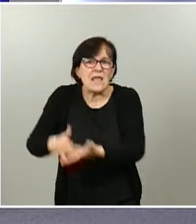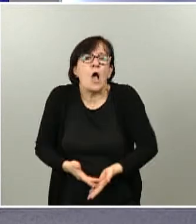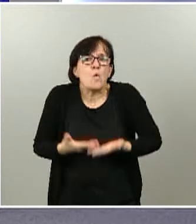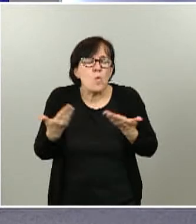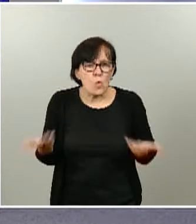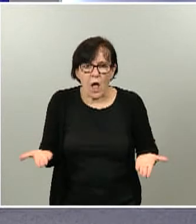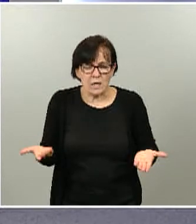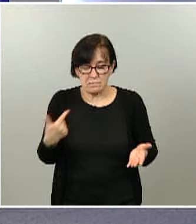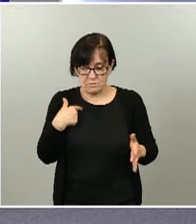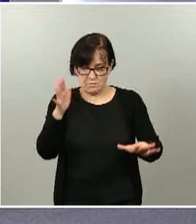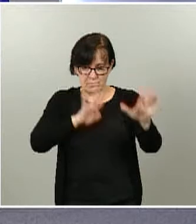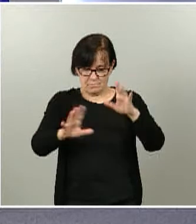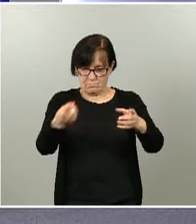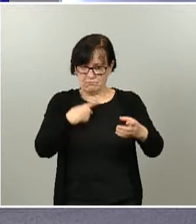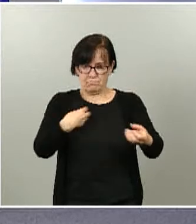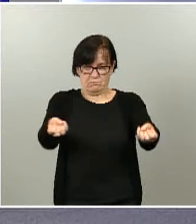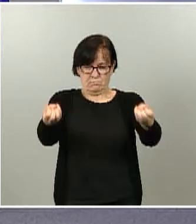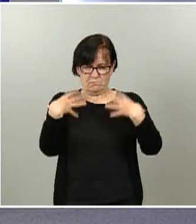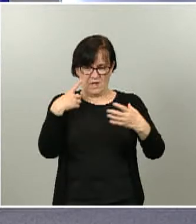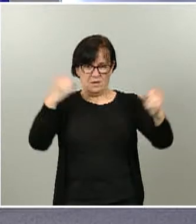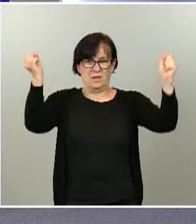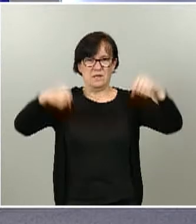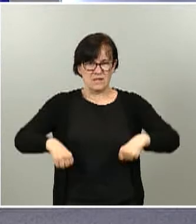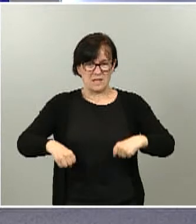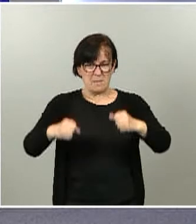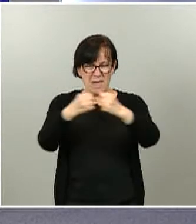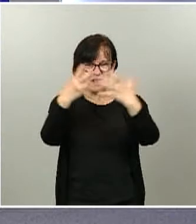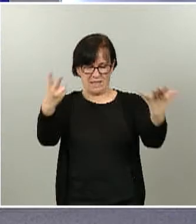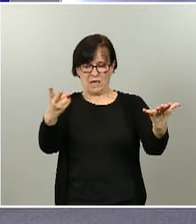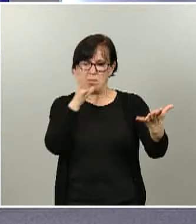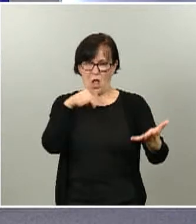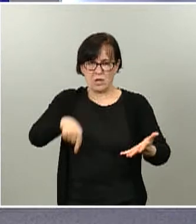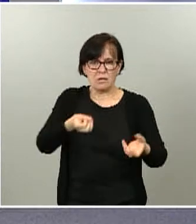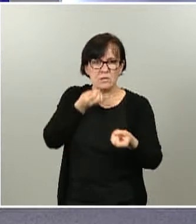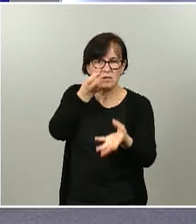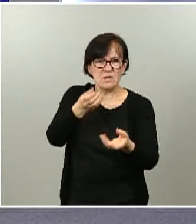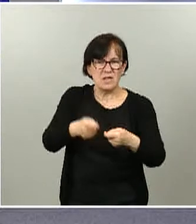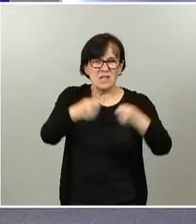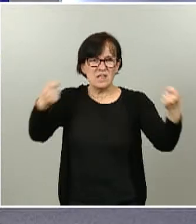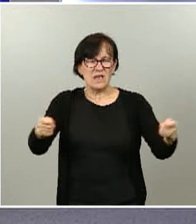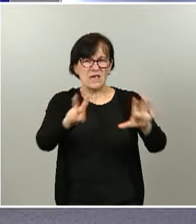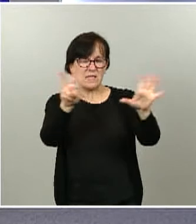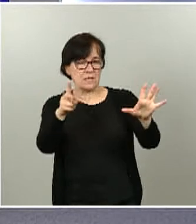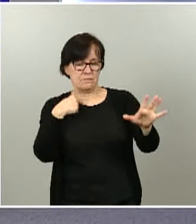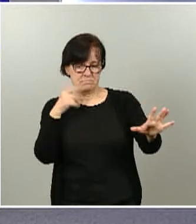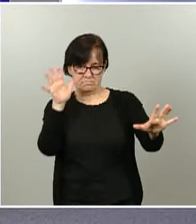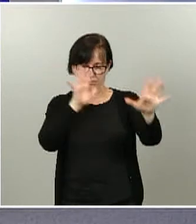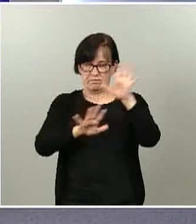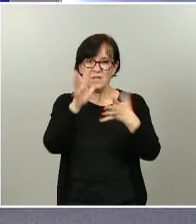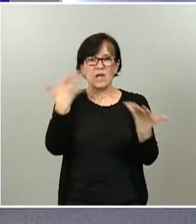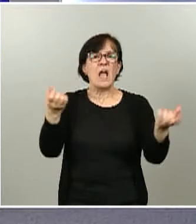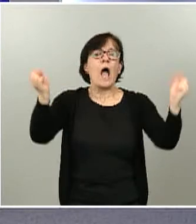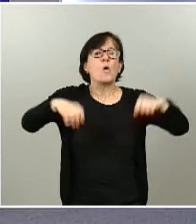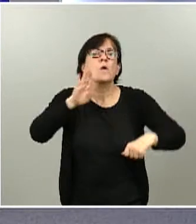habían informado de que se había aprobado la del 27, pero usted ha informado la prórroga hasta el día 7. Entonces, nos gustaría saber qué acuerdo es el que se lleva